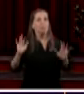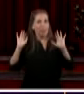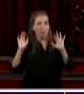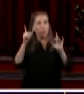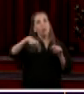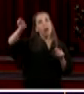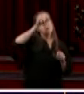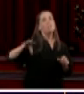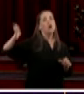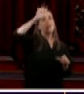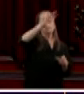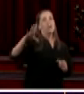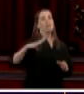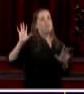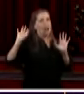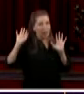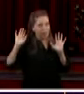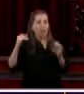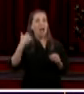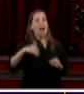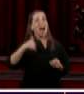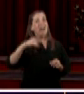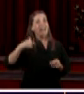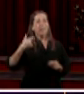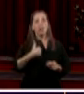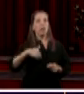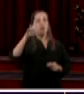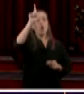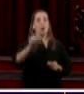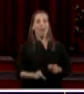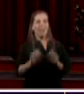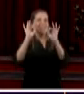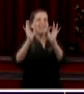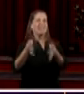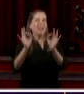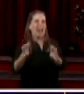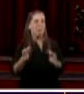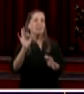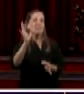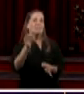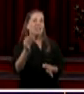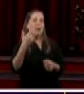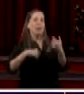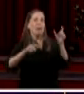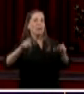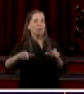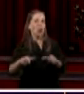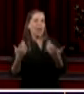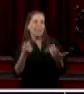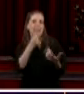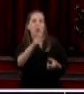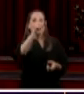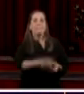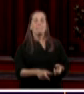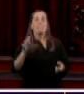sea la mitad que sea 18 con lo cual está previsto que la recaudación duplique a la inflación O sea que crezca en términos